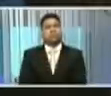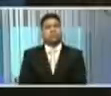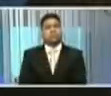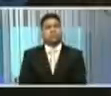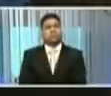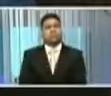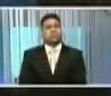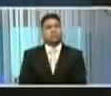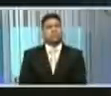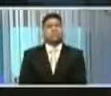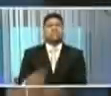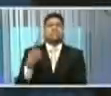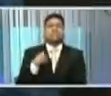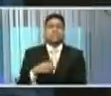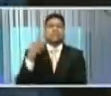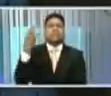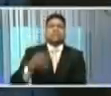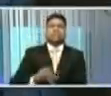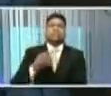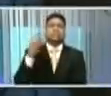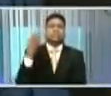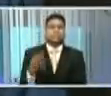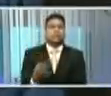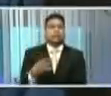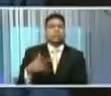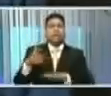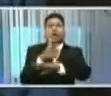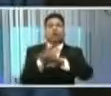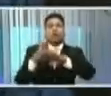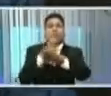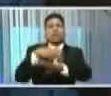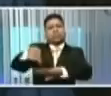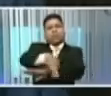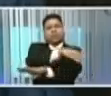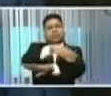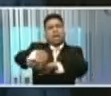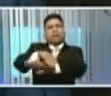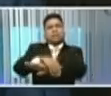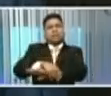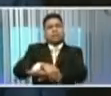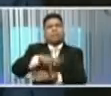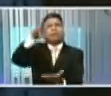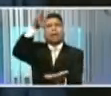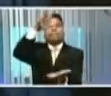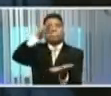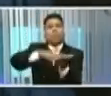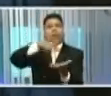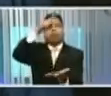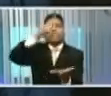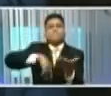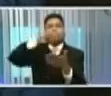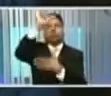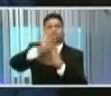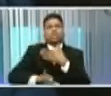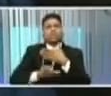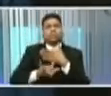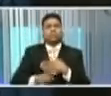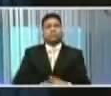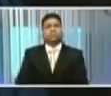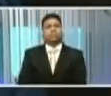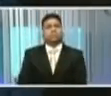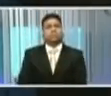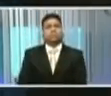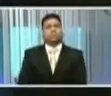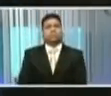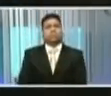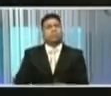tienen que ser siempre jornadas de gobierno de calle para aprobar proyectos, para